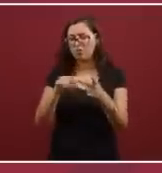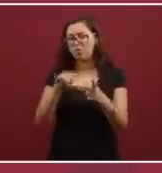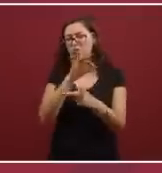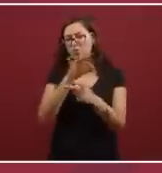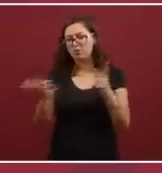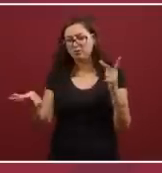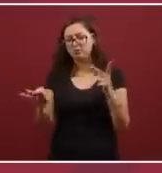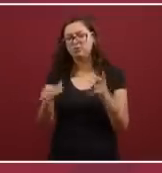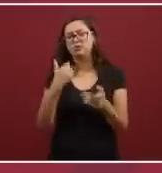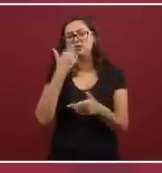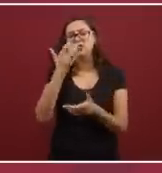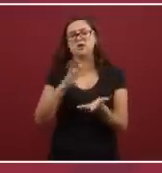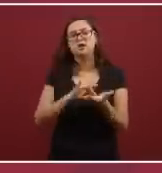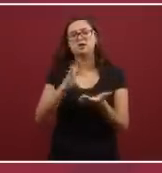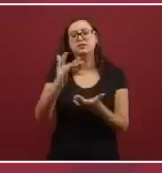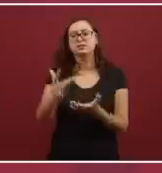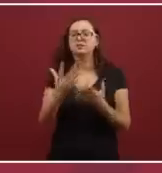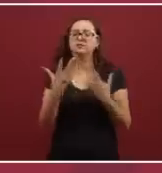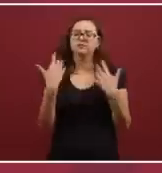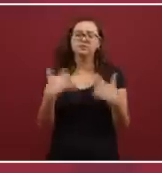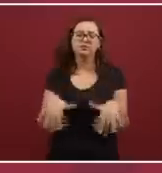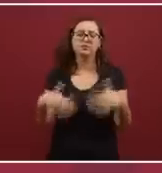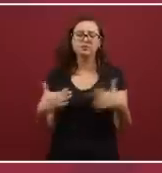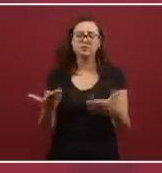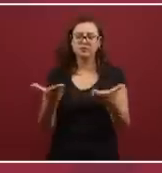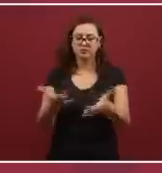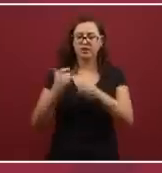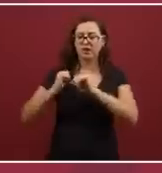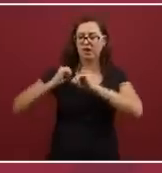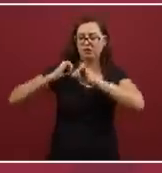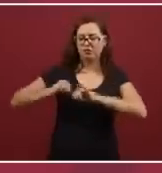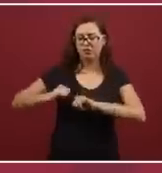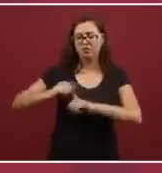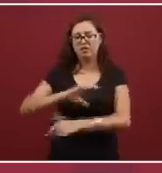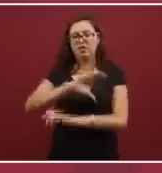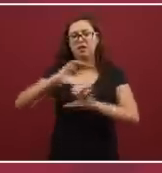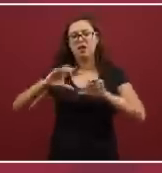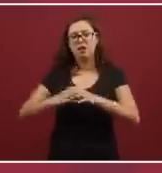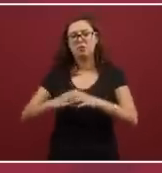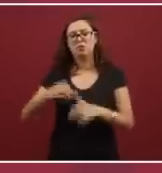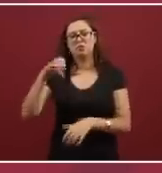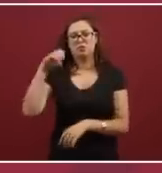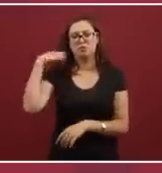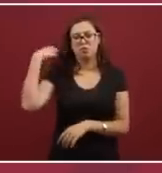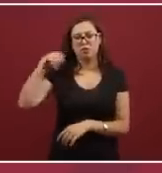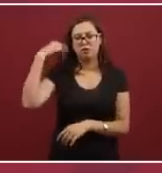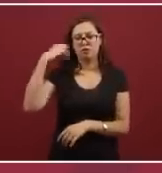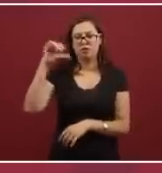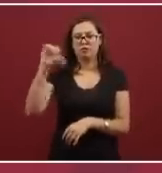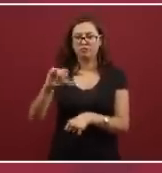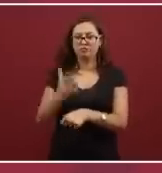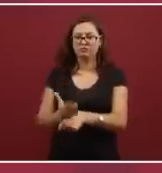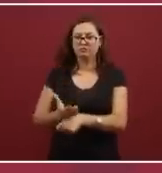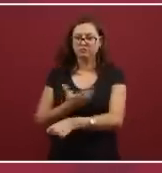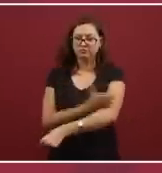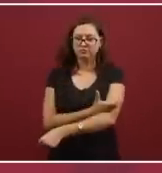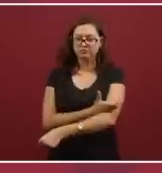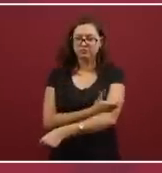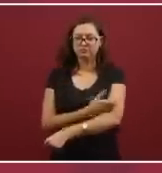agradeciéndole mucho a las autoridades de las comunidades de Oaxaca que nos acompañaron.